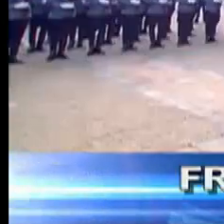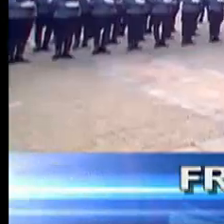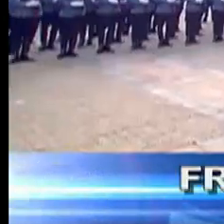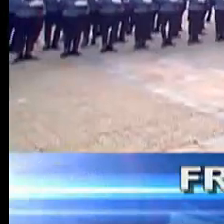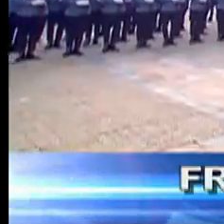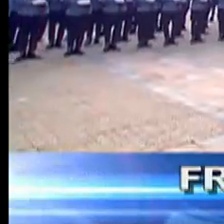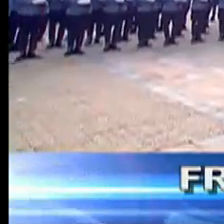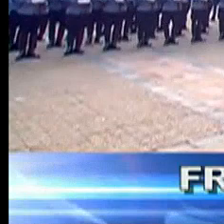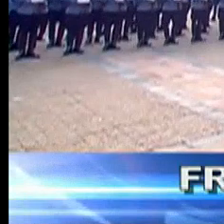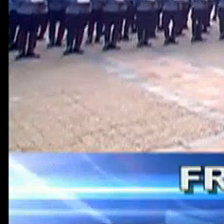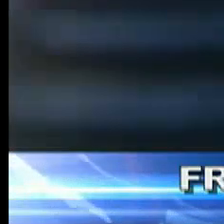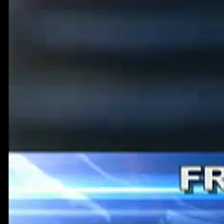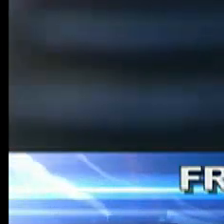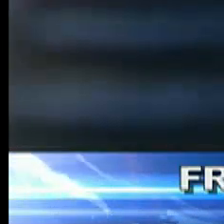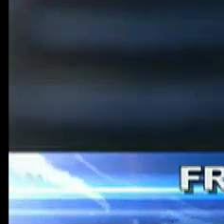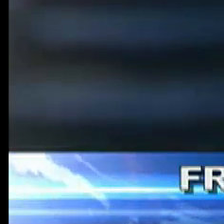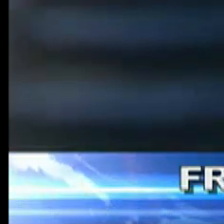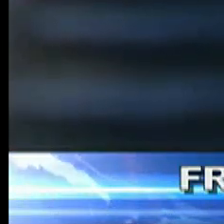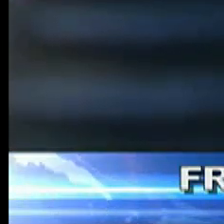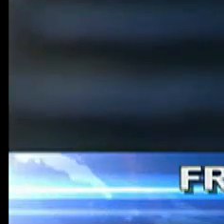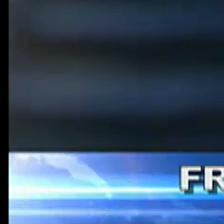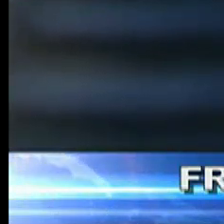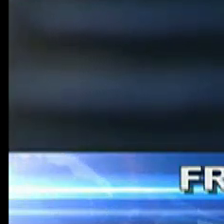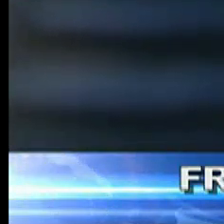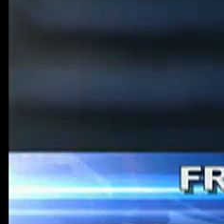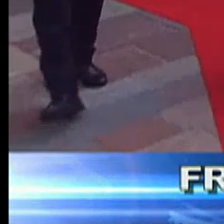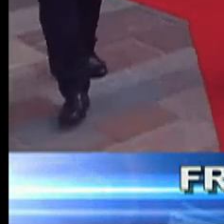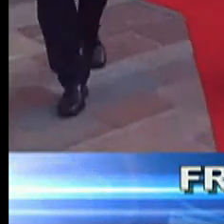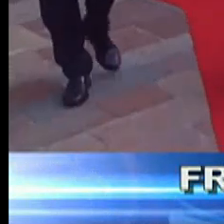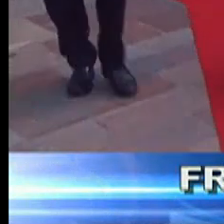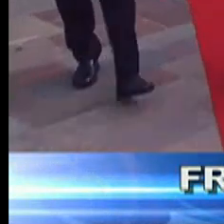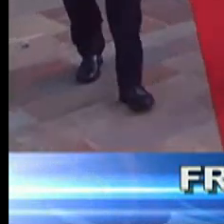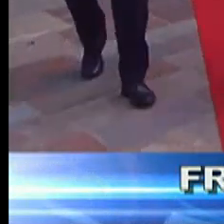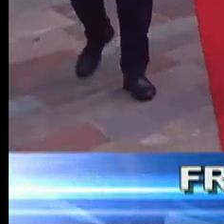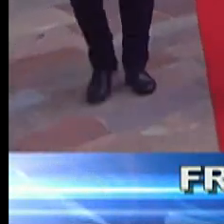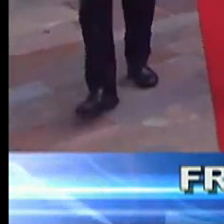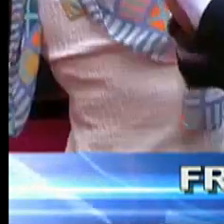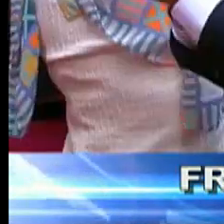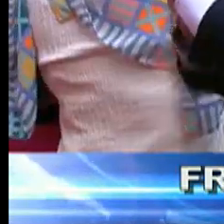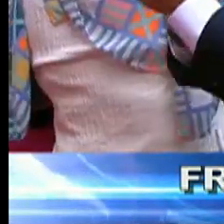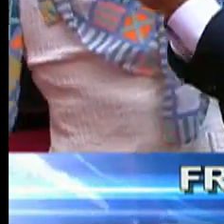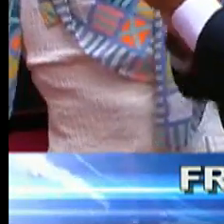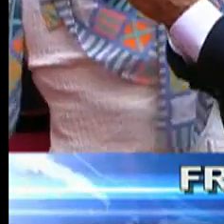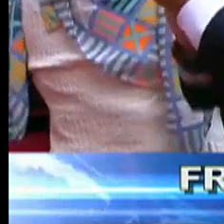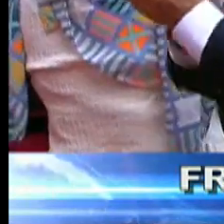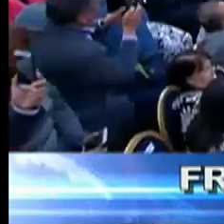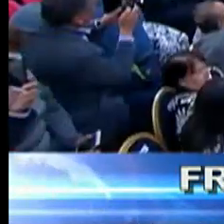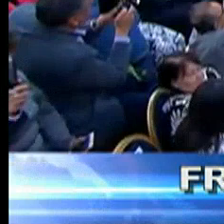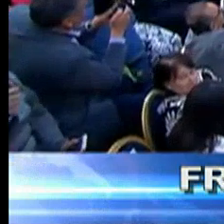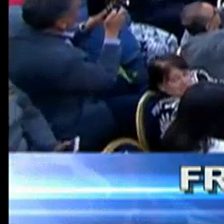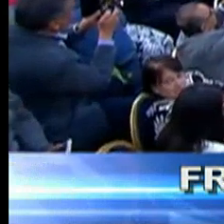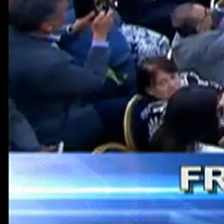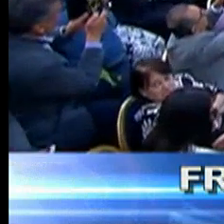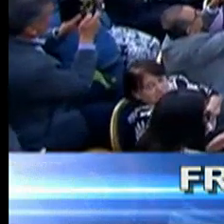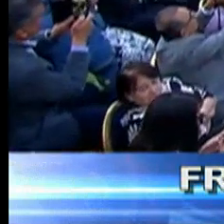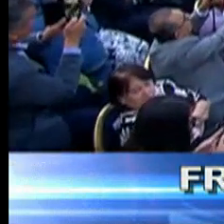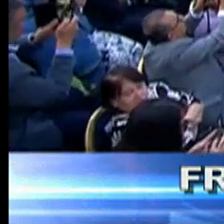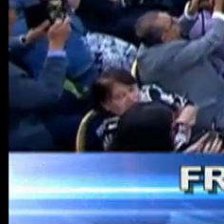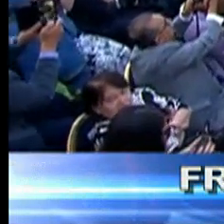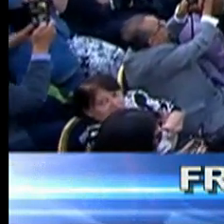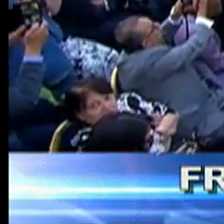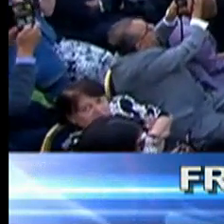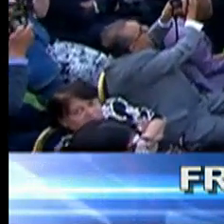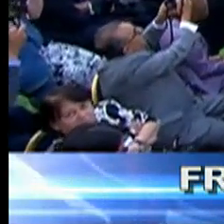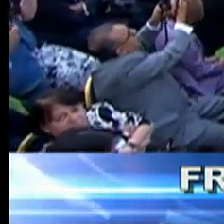Papa Francisco pidió perdón a las víctimas de abuso sexual por parte del clero